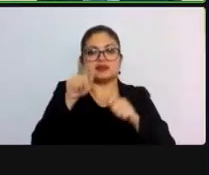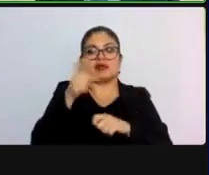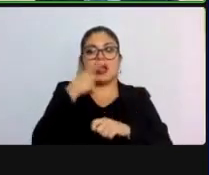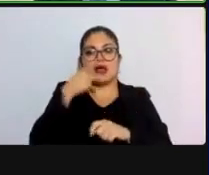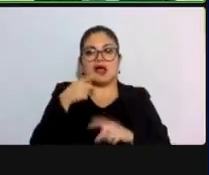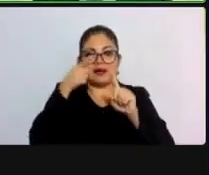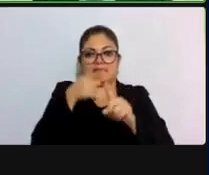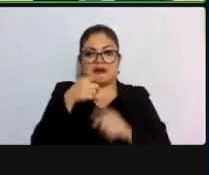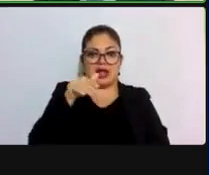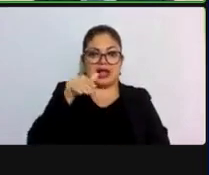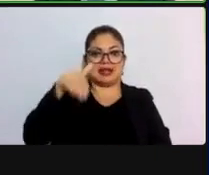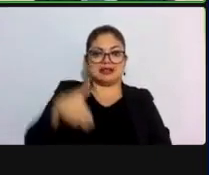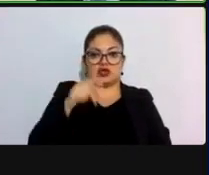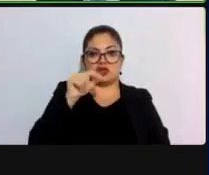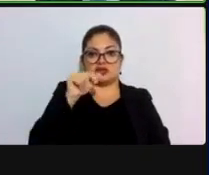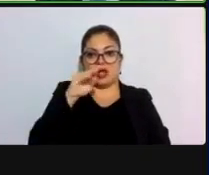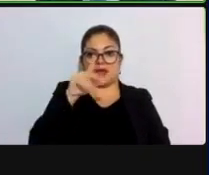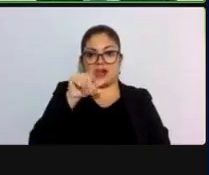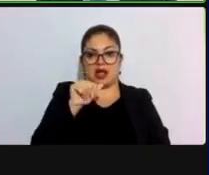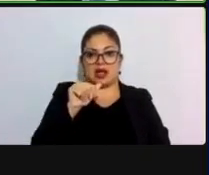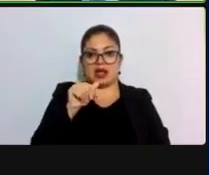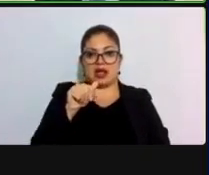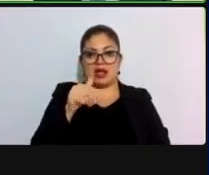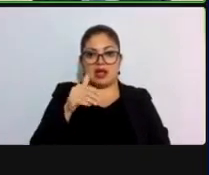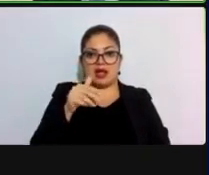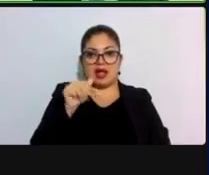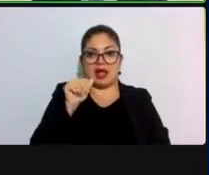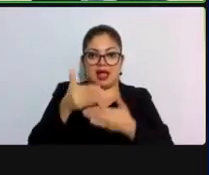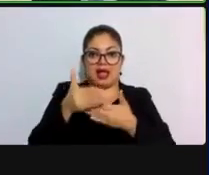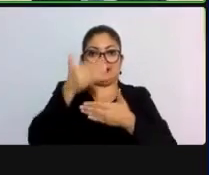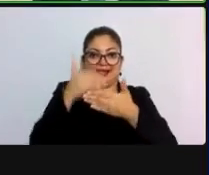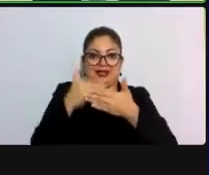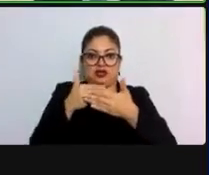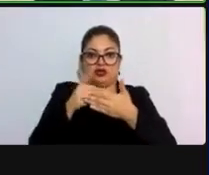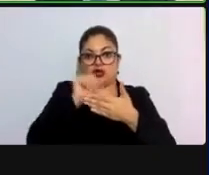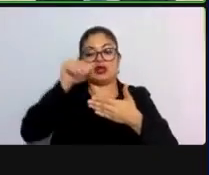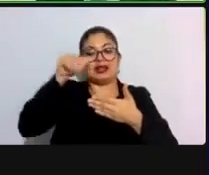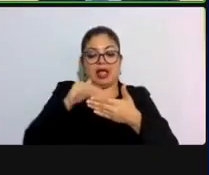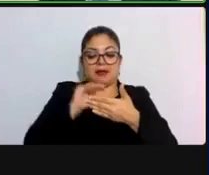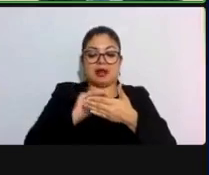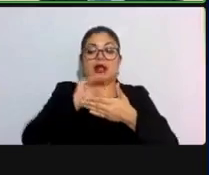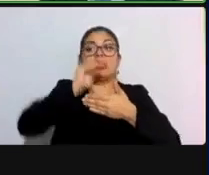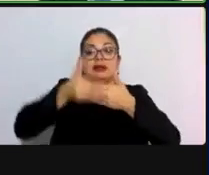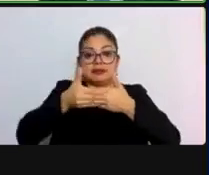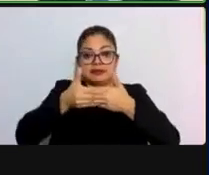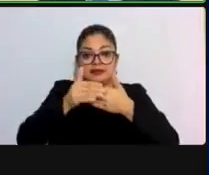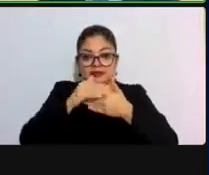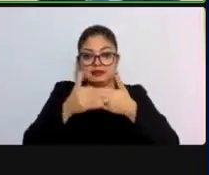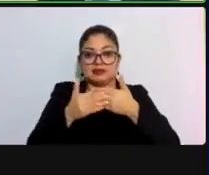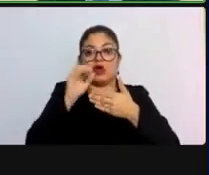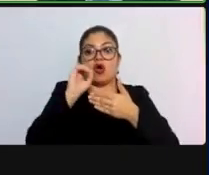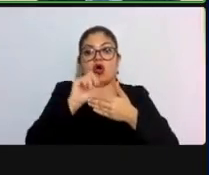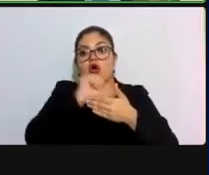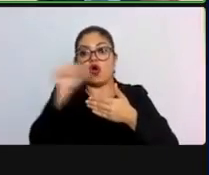tabla anterior, la posible lesión en la tabla posterior, el afectarse el conducto nasofrontal comunicando el